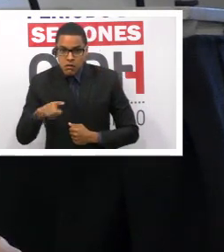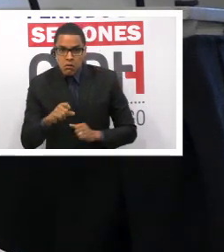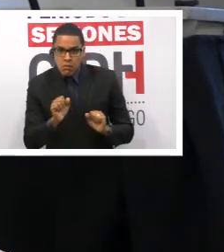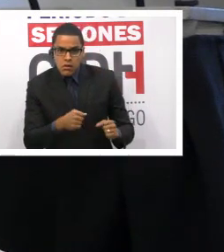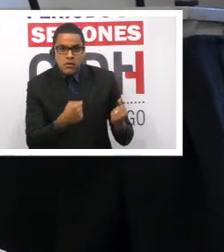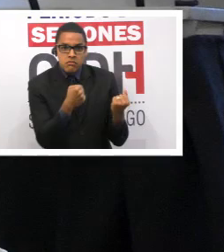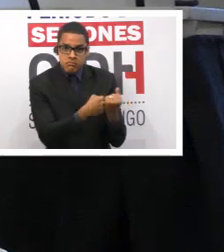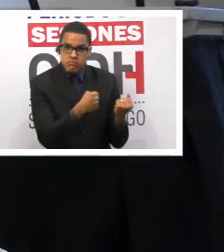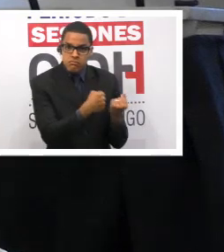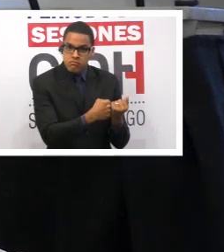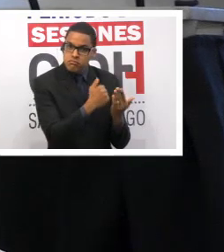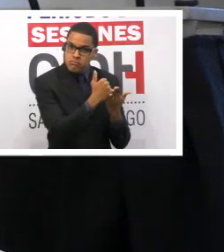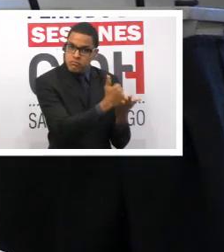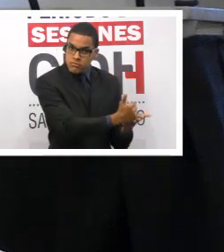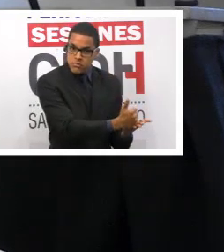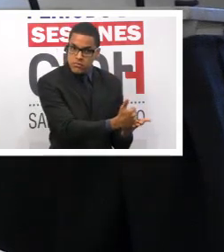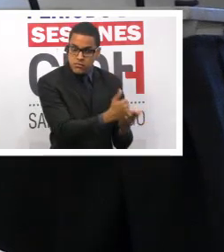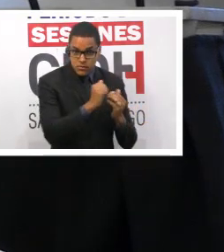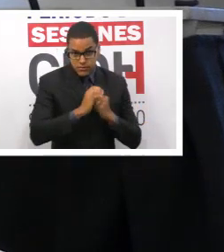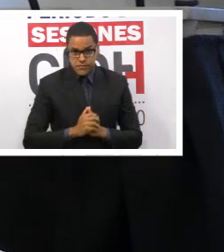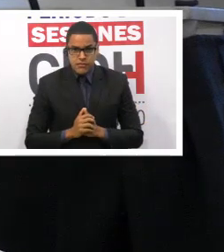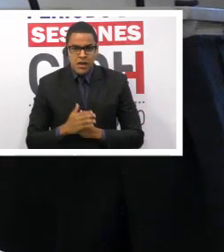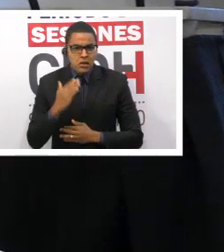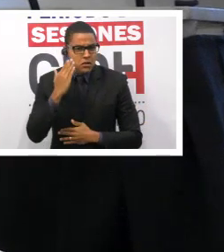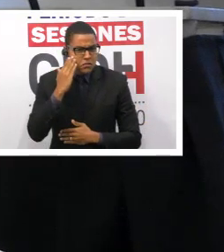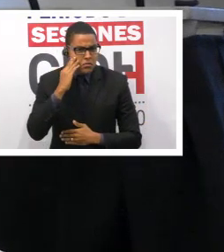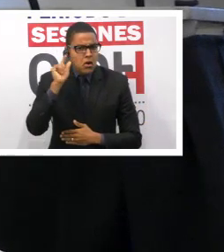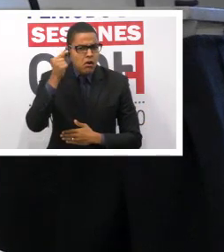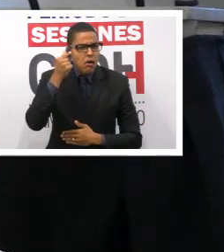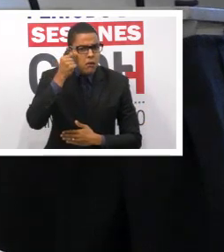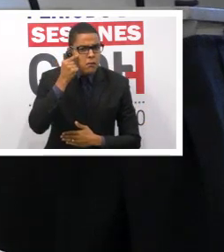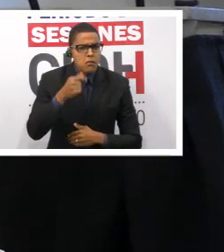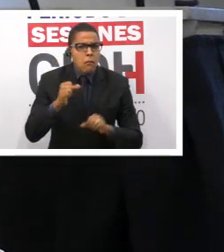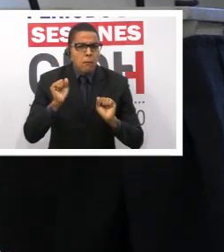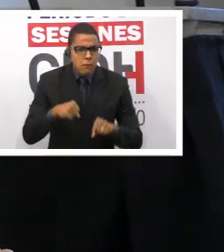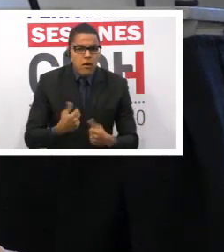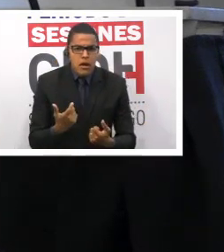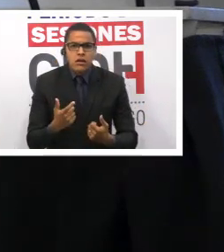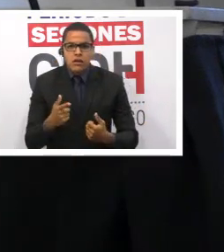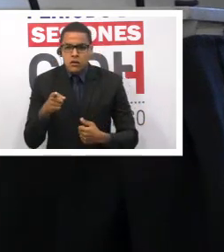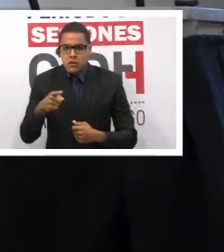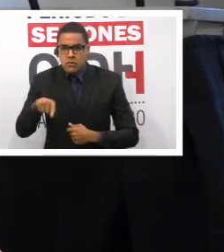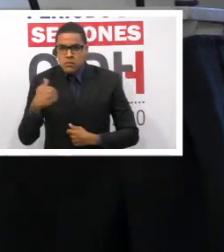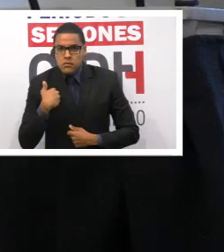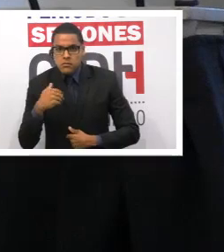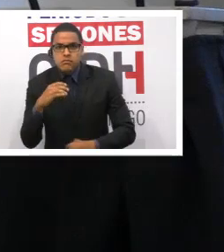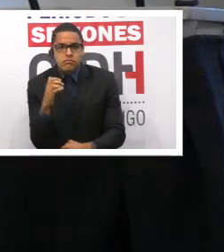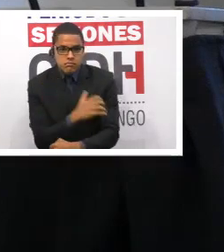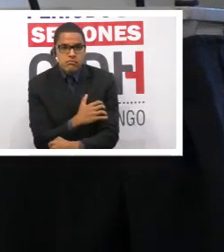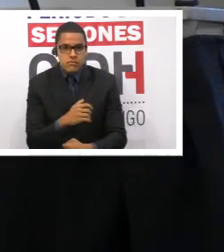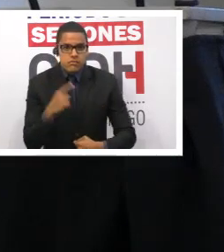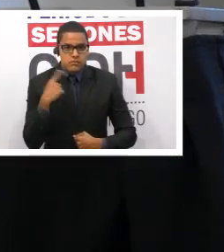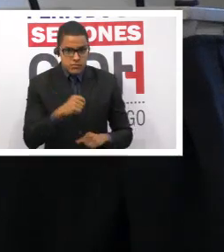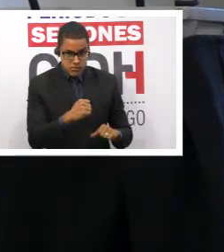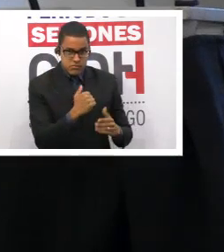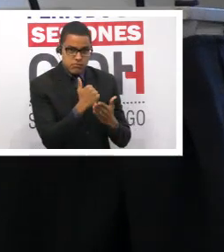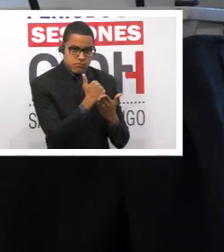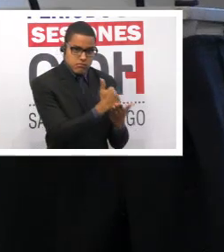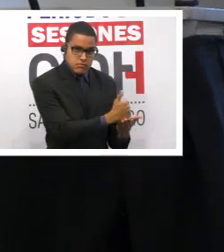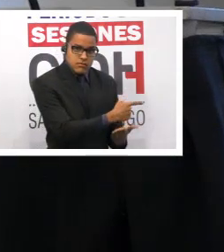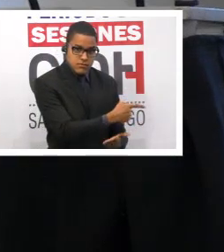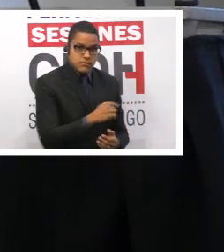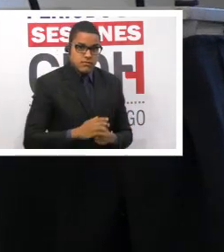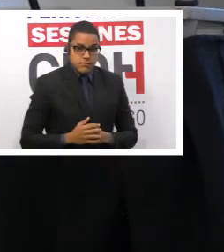de derechos humanos tienen el potencial de cambiar la forma en que estas políticas se diseñan se implementan y se evalúan